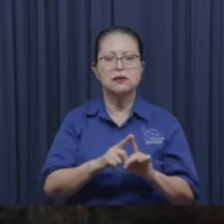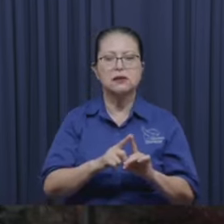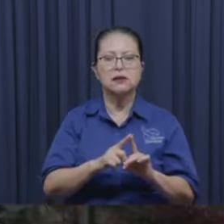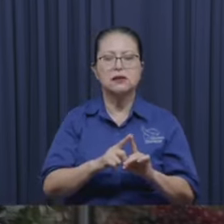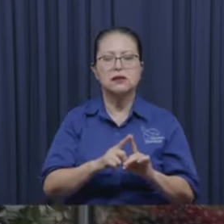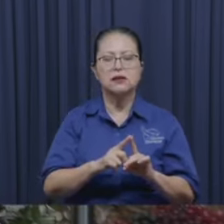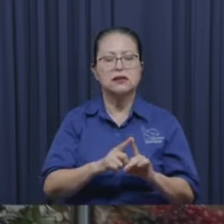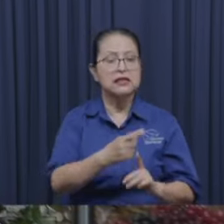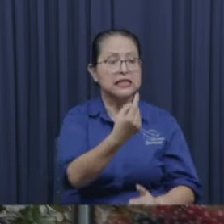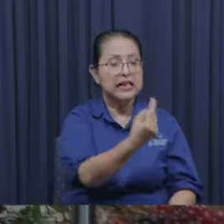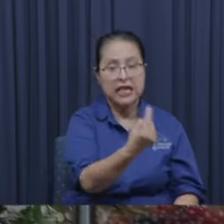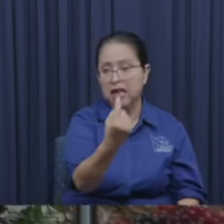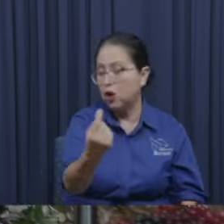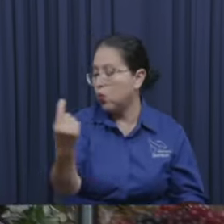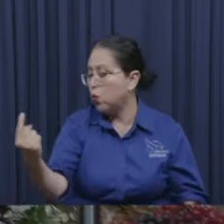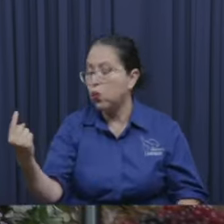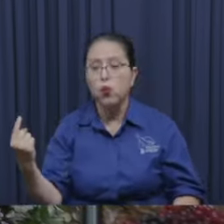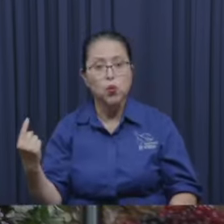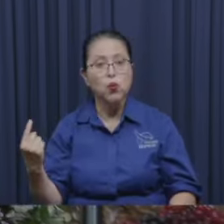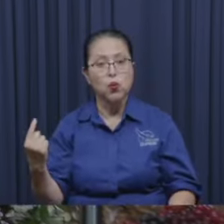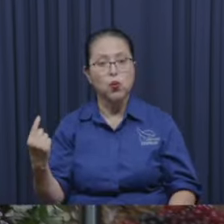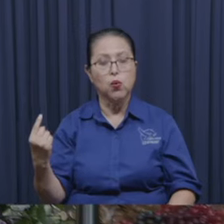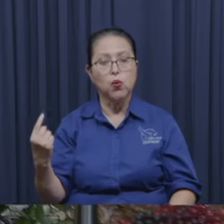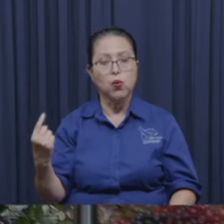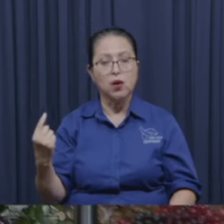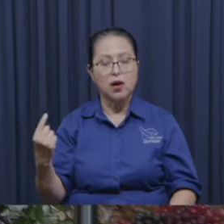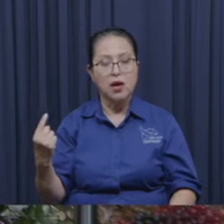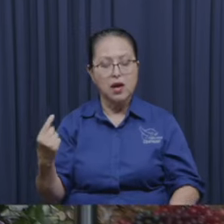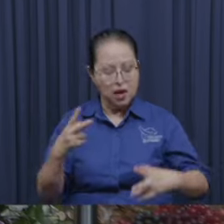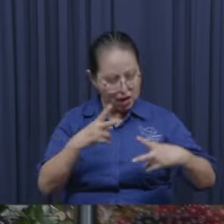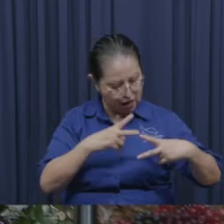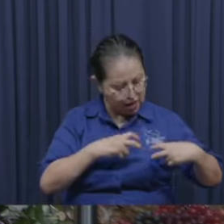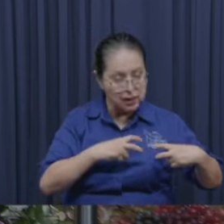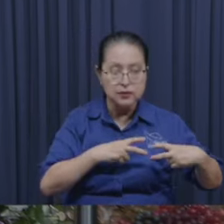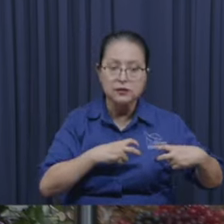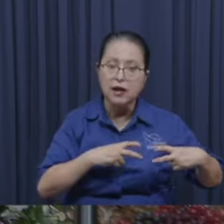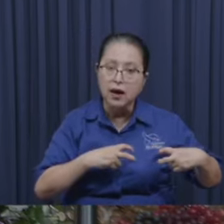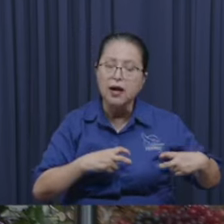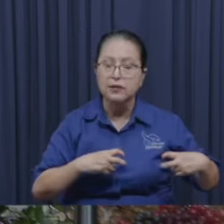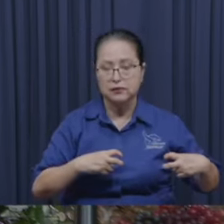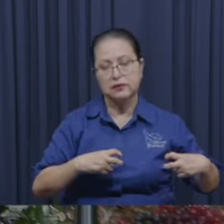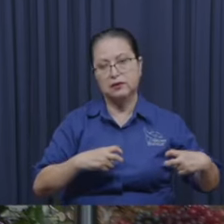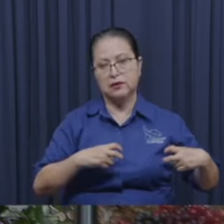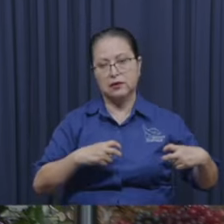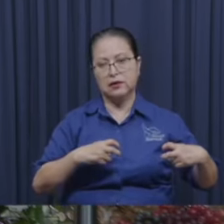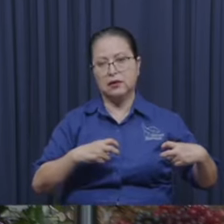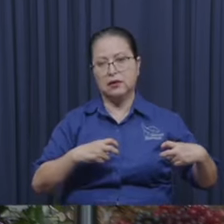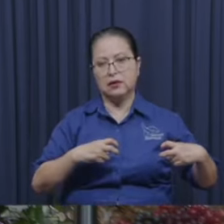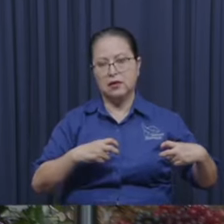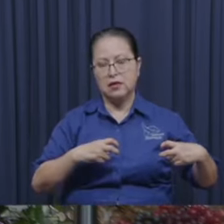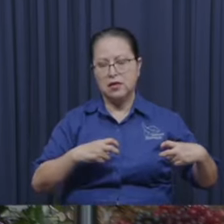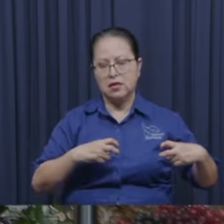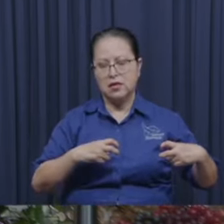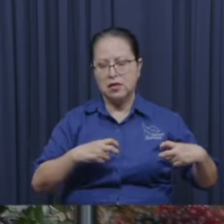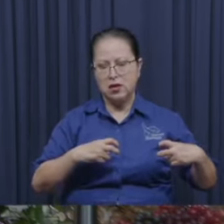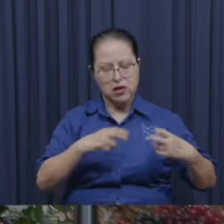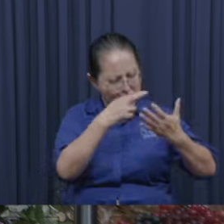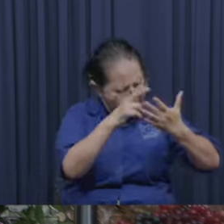cada quien se tiene que juzgar a sí mismo Pero eso sí es difícil